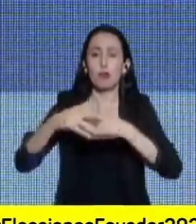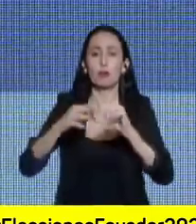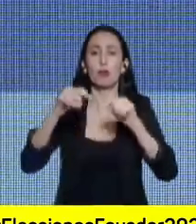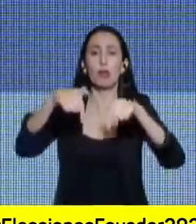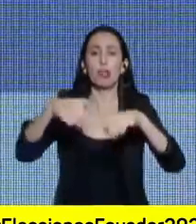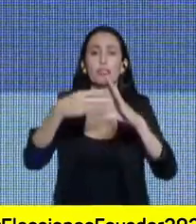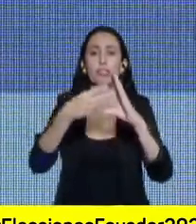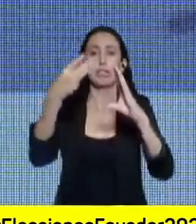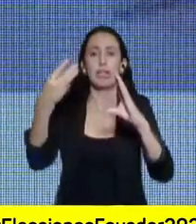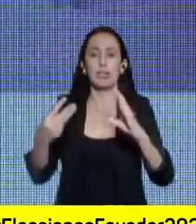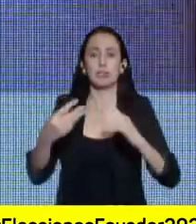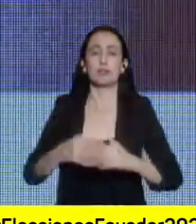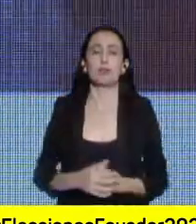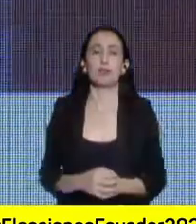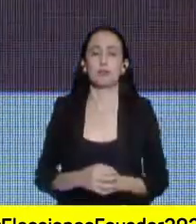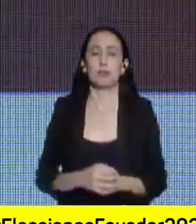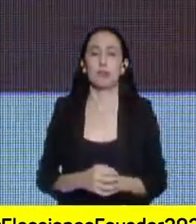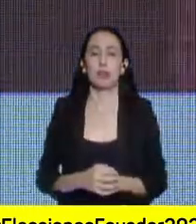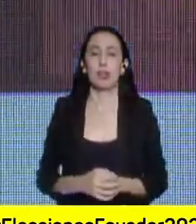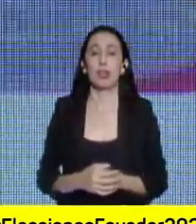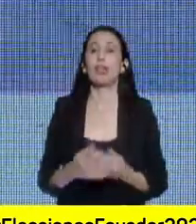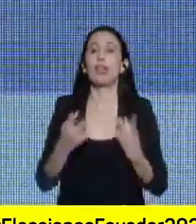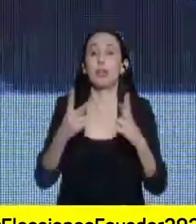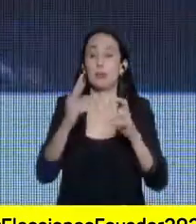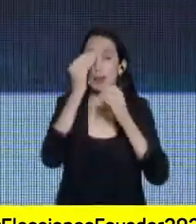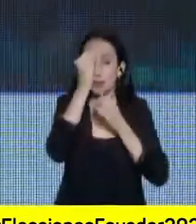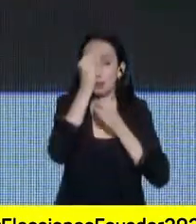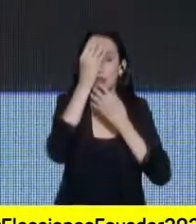También informamos al pueblo ecuatoriano